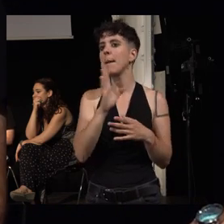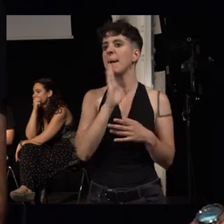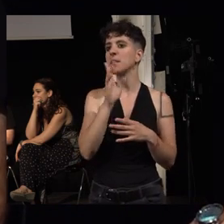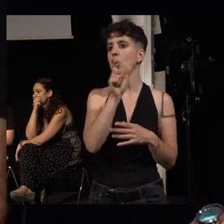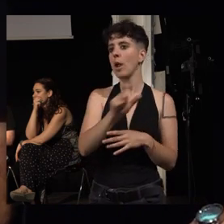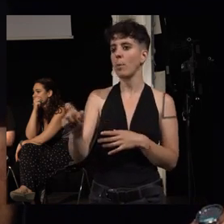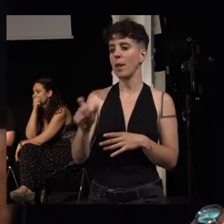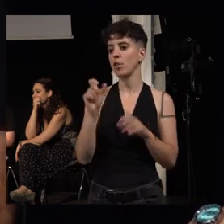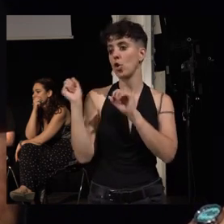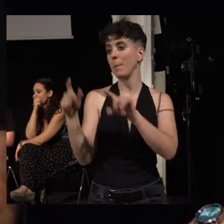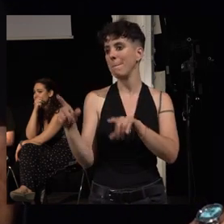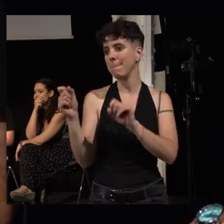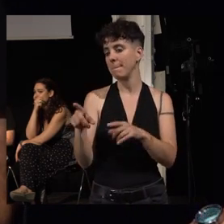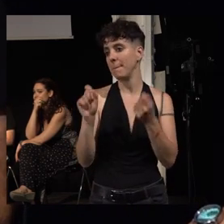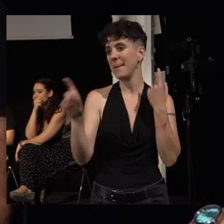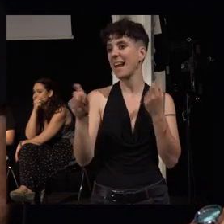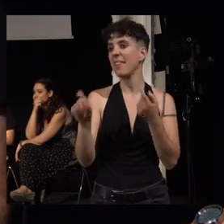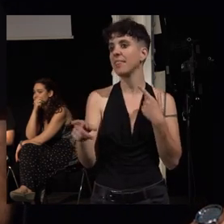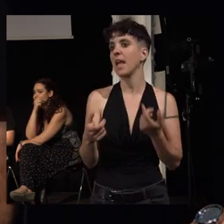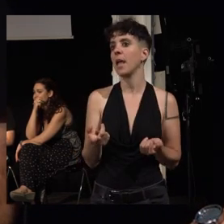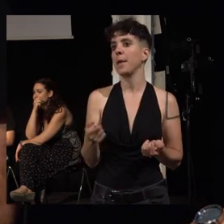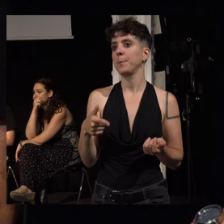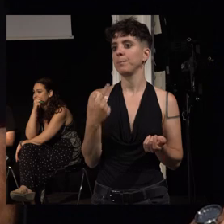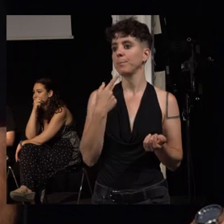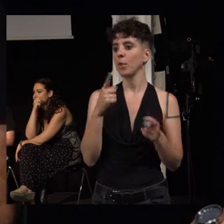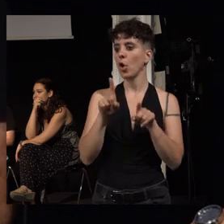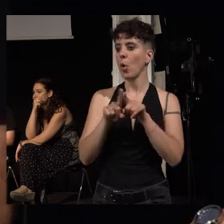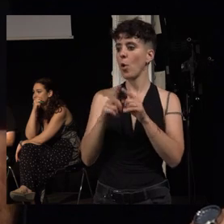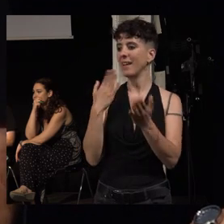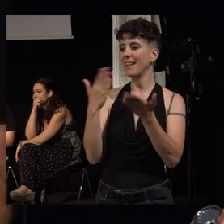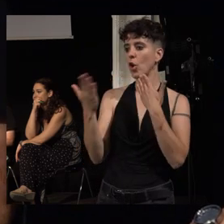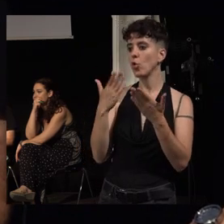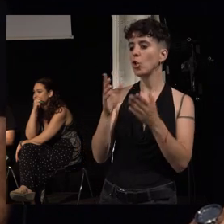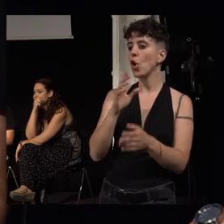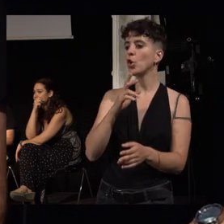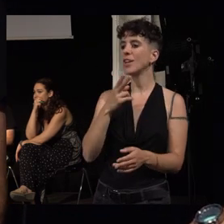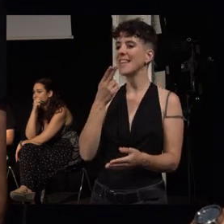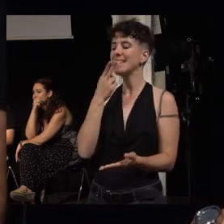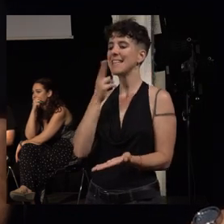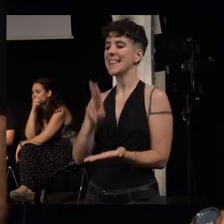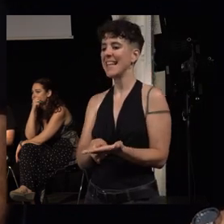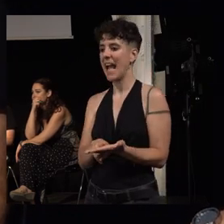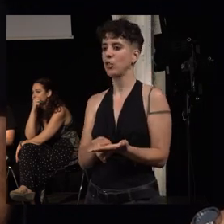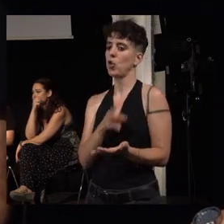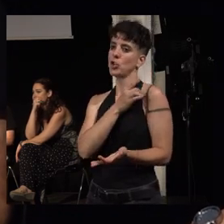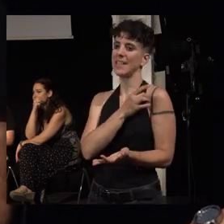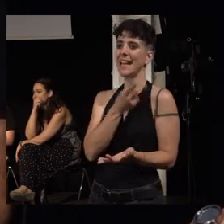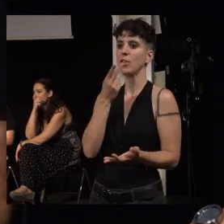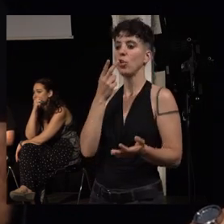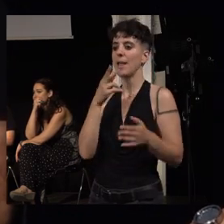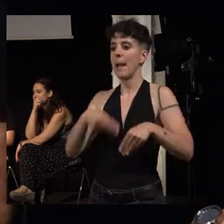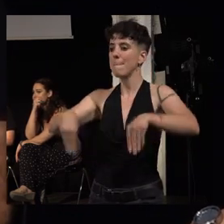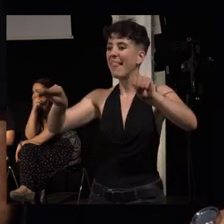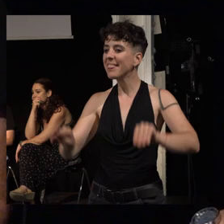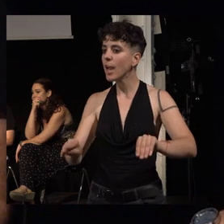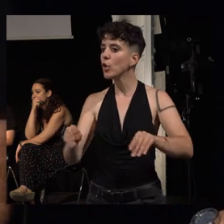migrante? ¿Qué pasa? ¿Tenéis alguna interlocución con el sindicato de manteros, etcétera? ¿Qué está pasando? No. Aquí hay políticas